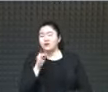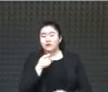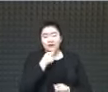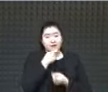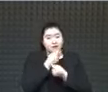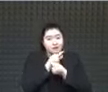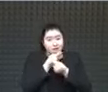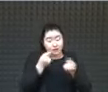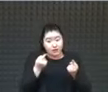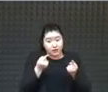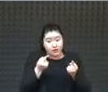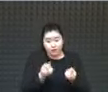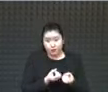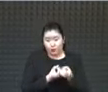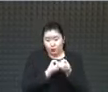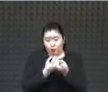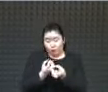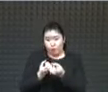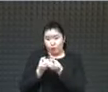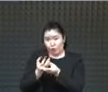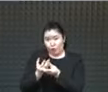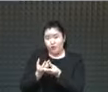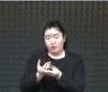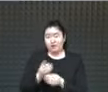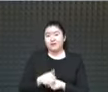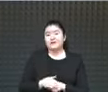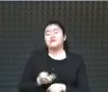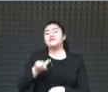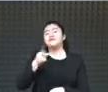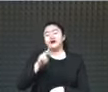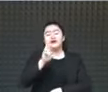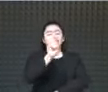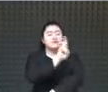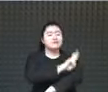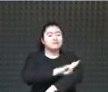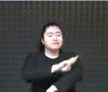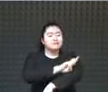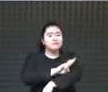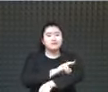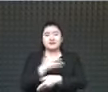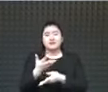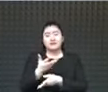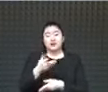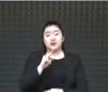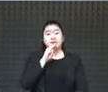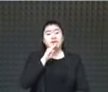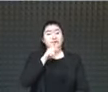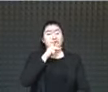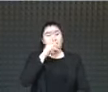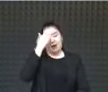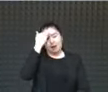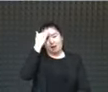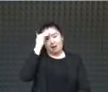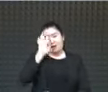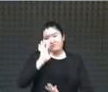reciben la beca de los que están inscritos y tienen que hacer un trámite muy sencillo que ya conocen los padres y madres de familia.